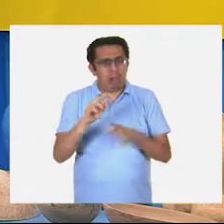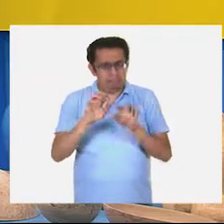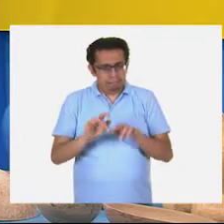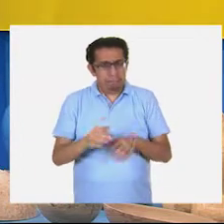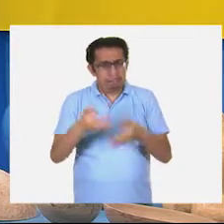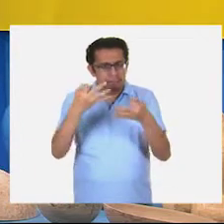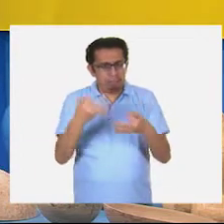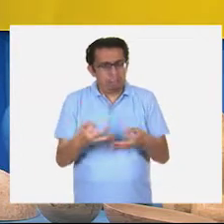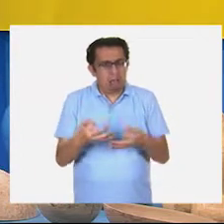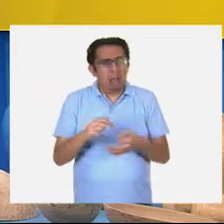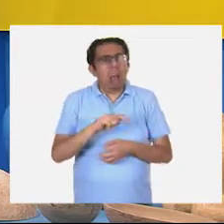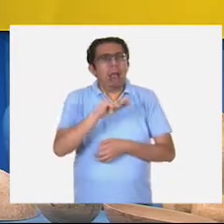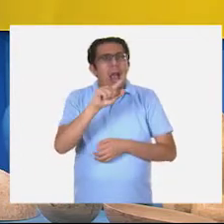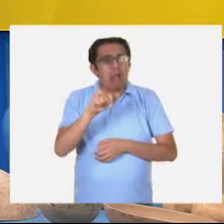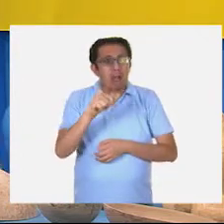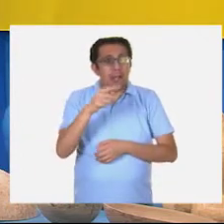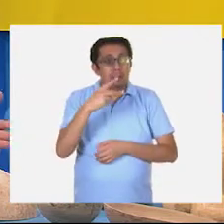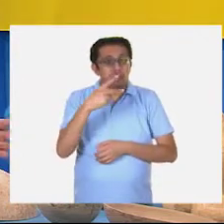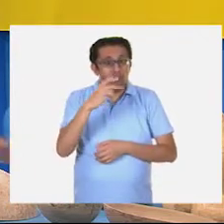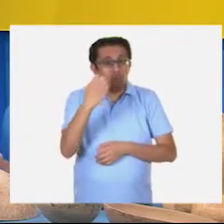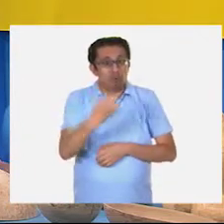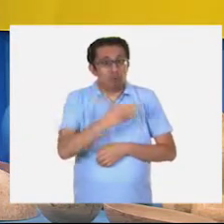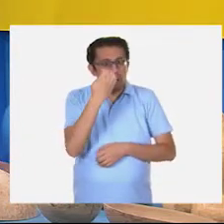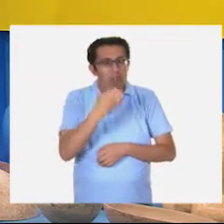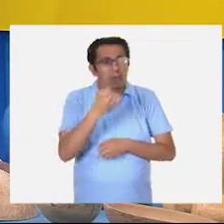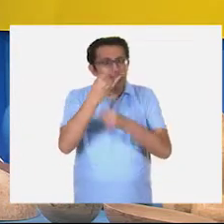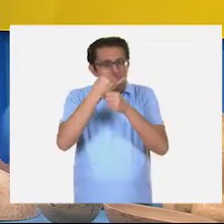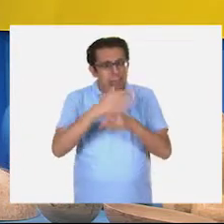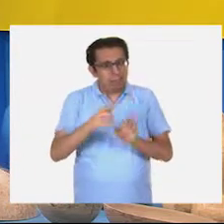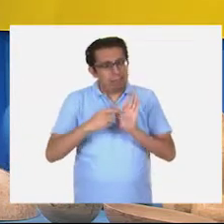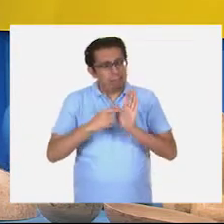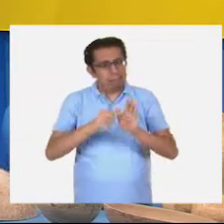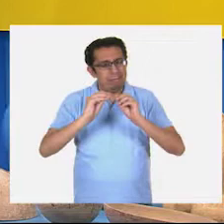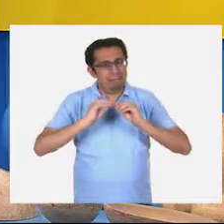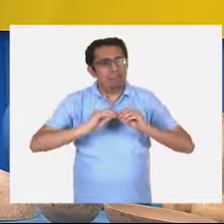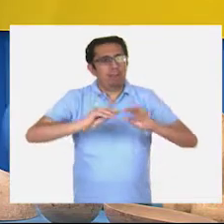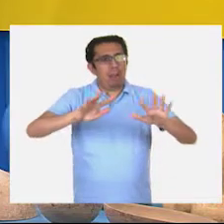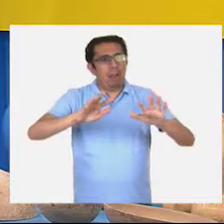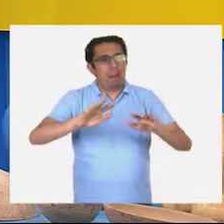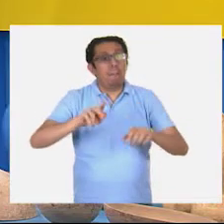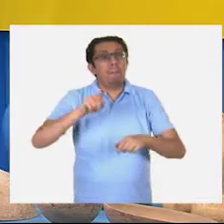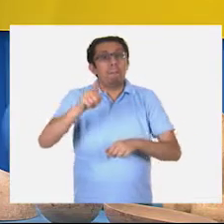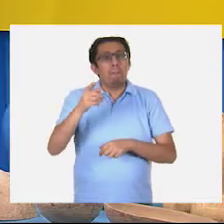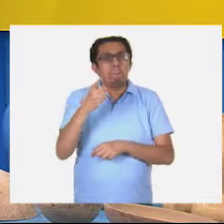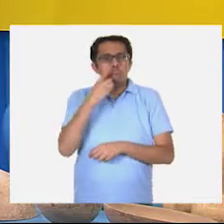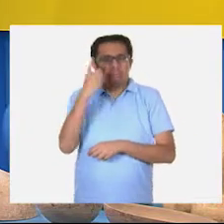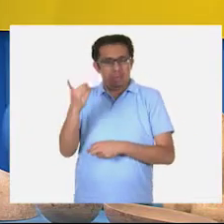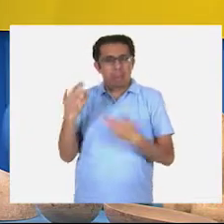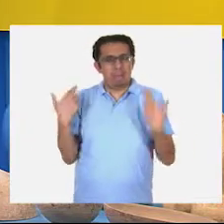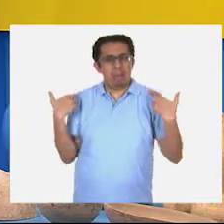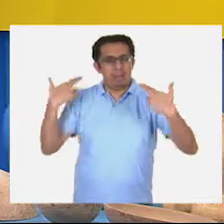posteriormente en su comunidad escolar, pues difúndala. Pidan a su maestro